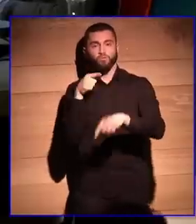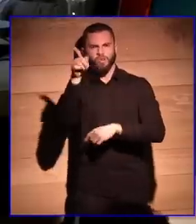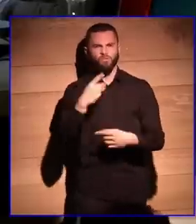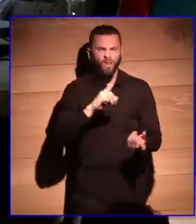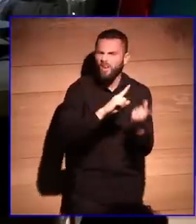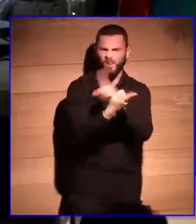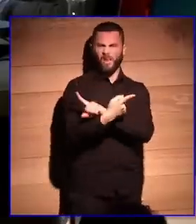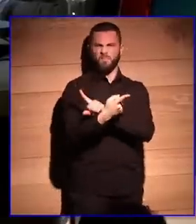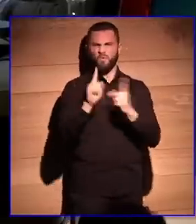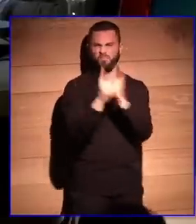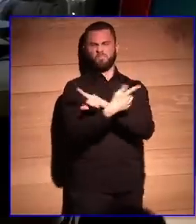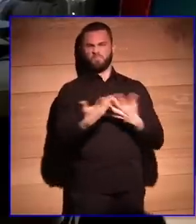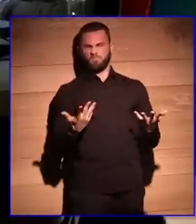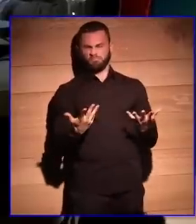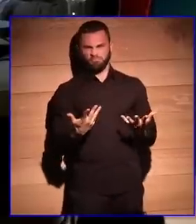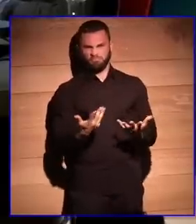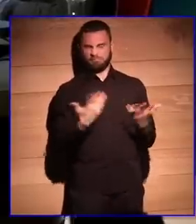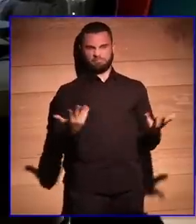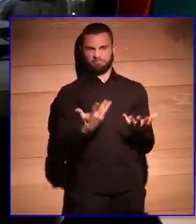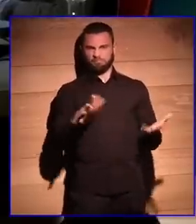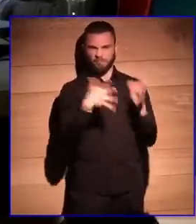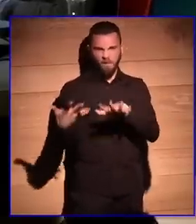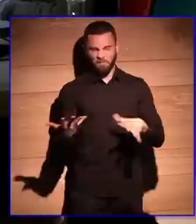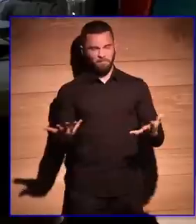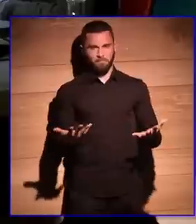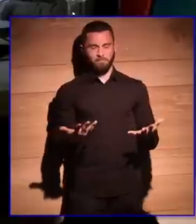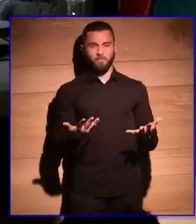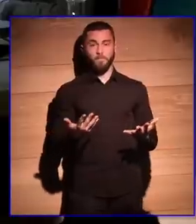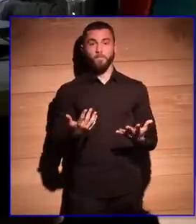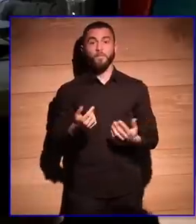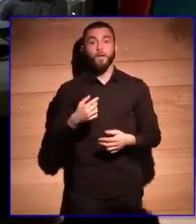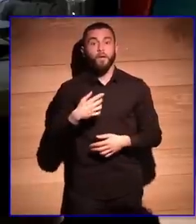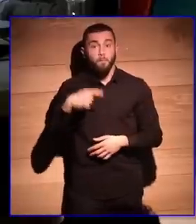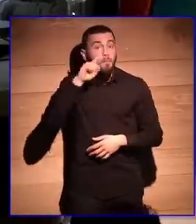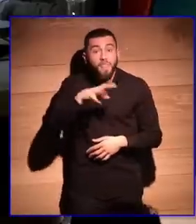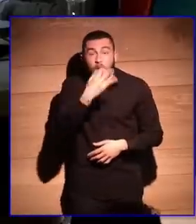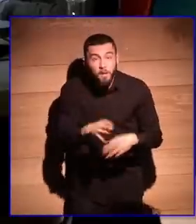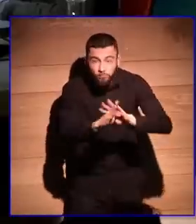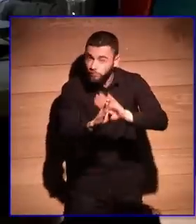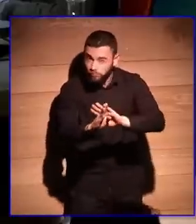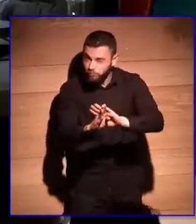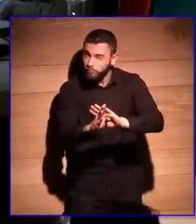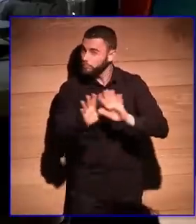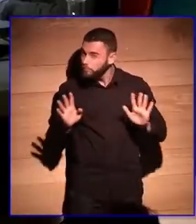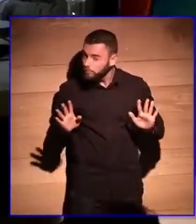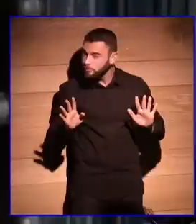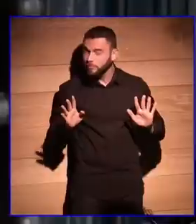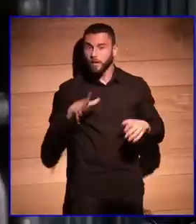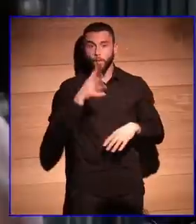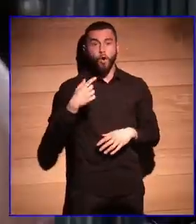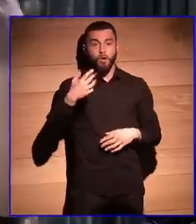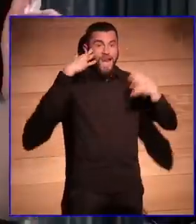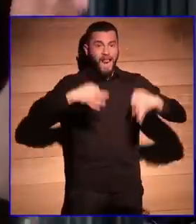¡Qué giro dramático! Ha hecho como un crossover. Los acontecimientos. A que ya no nos parece tan bien. Porque nosotros estamos viviendo esta